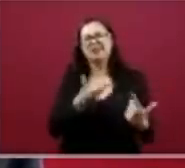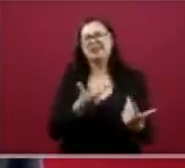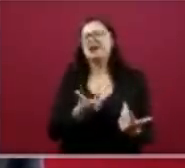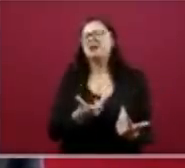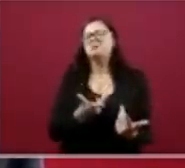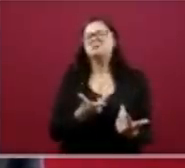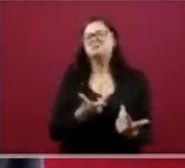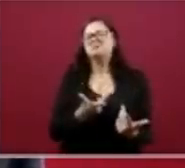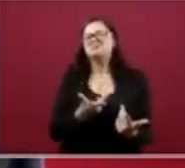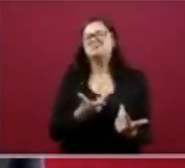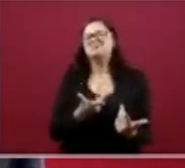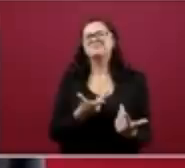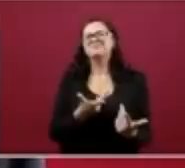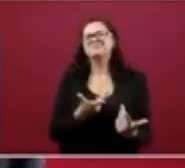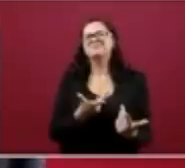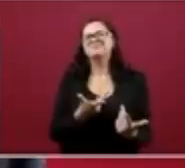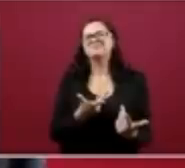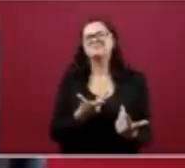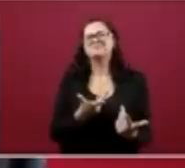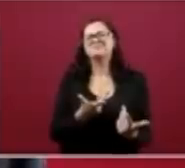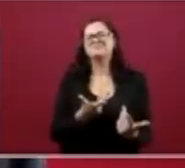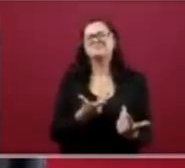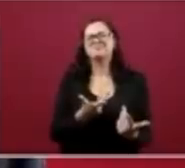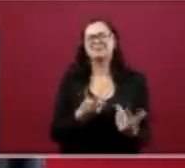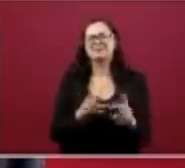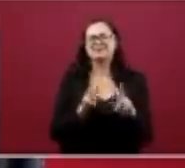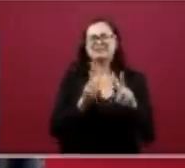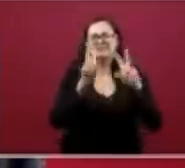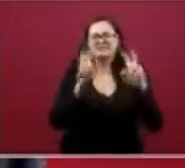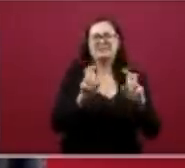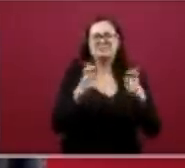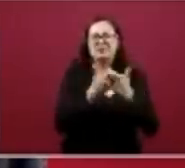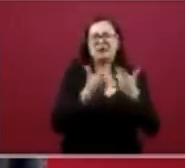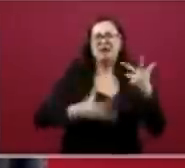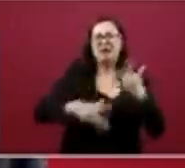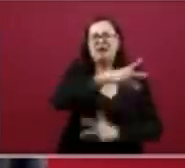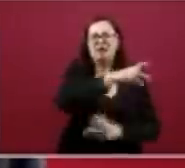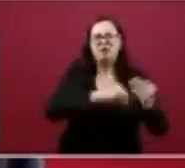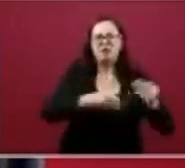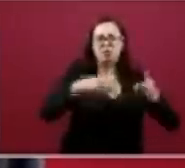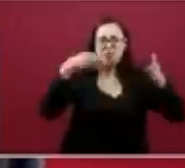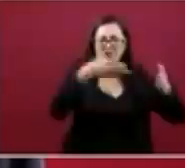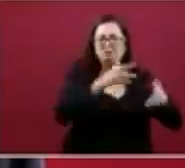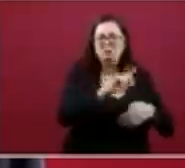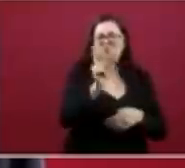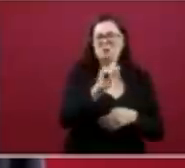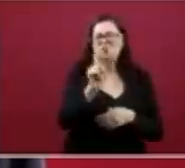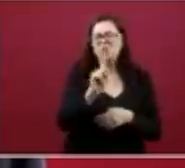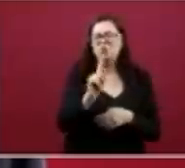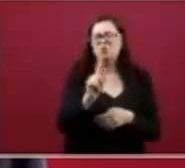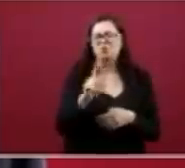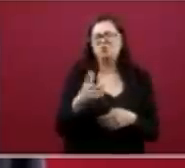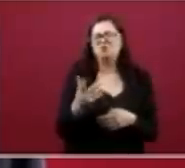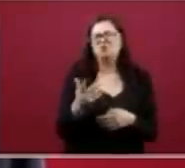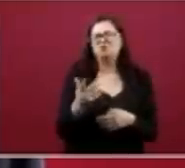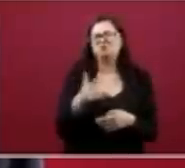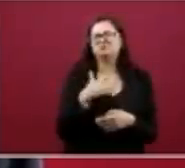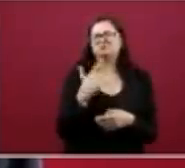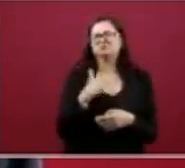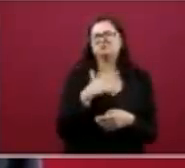cuestiones que tengan que ver con lo económico. Esto tiene que ver más con la parte